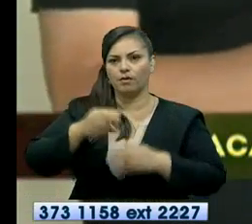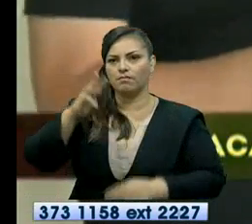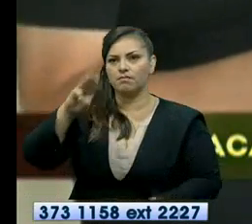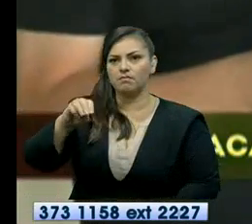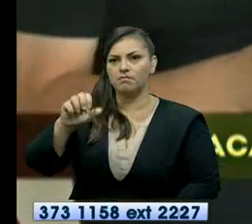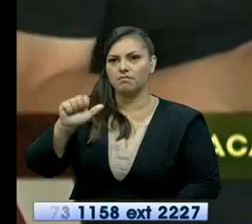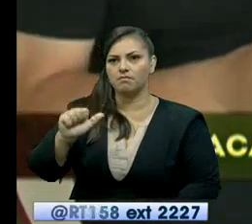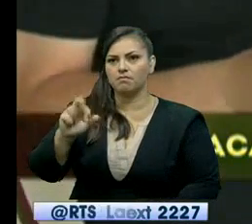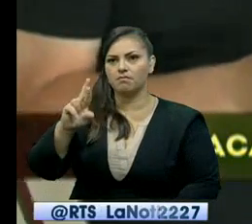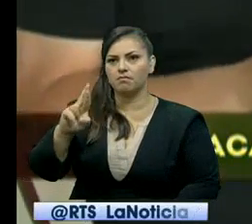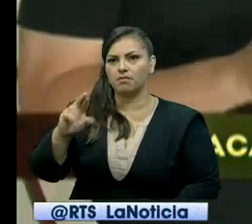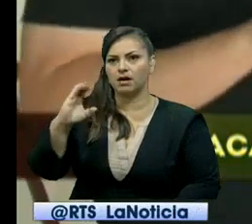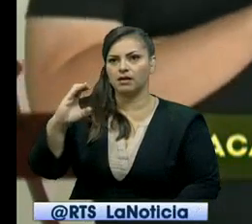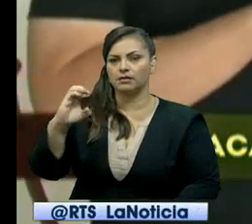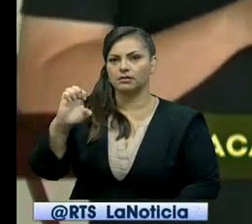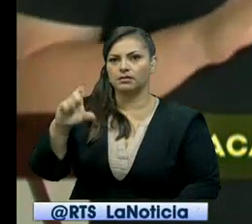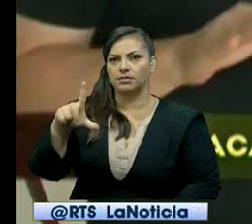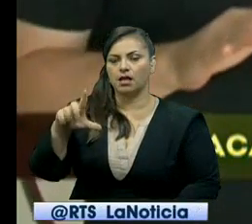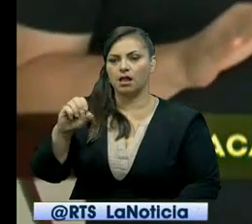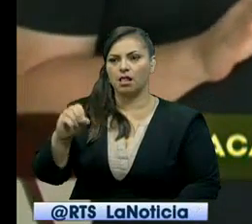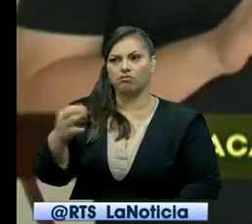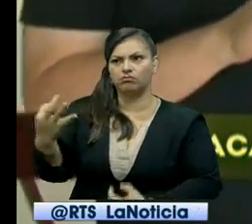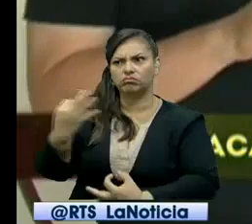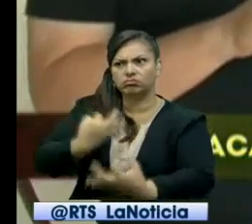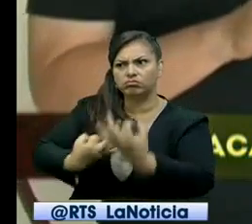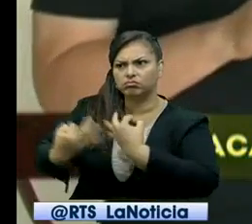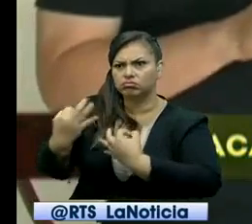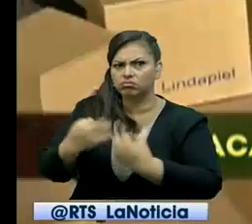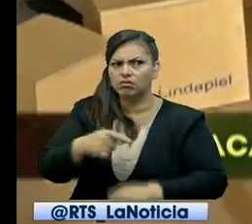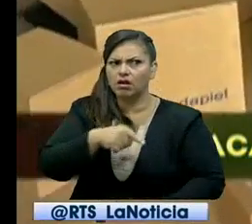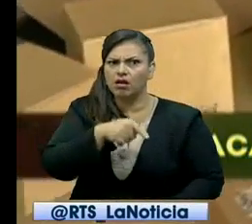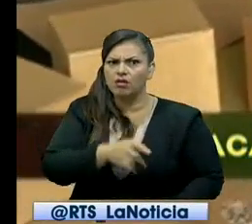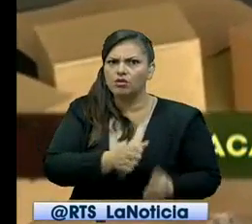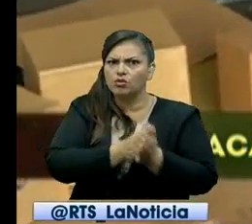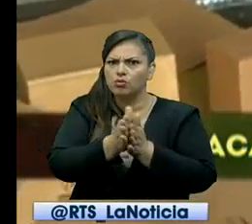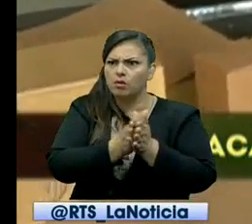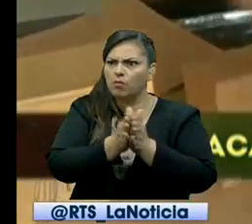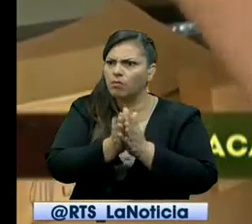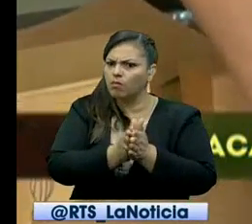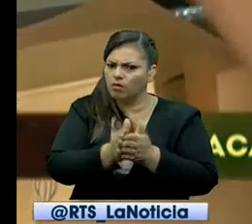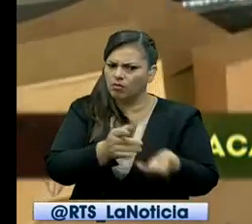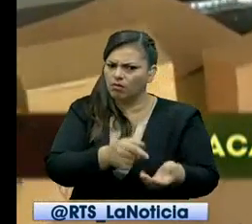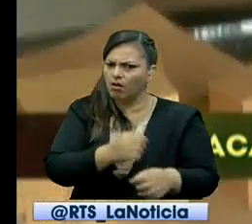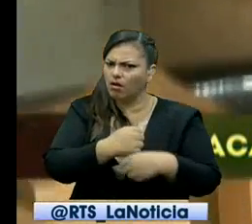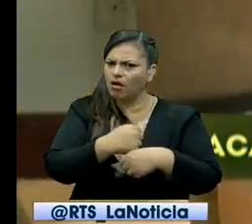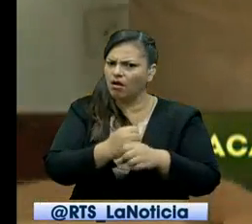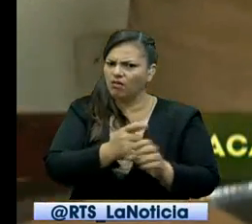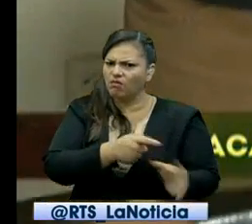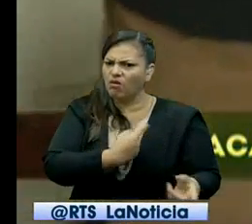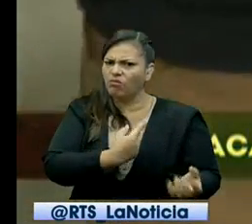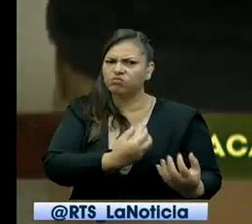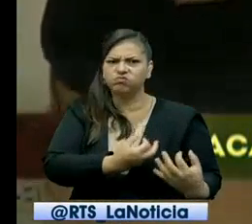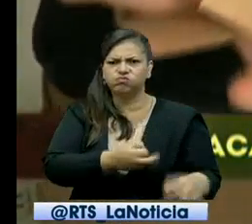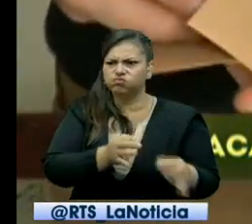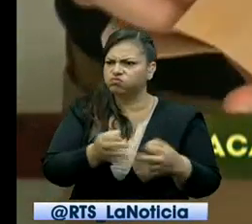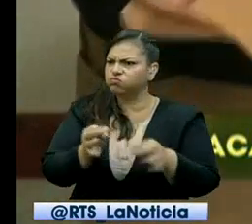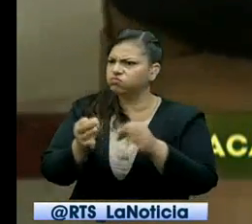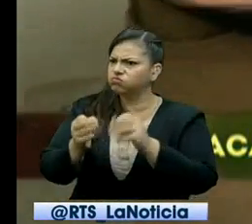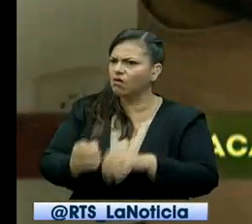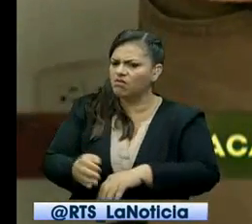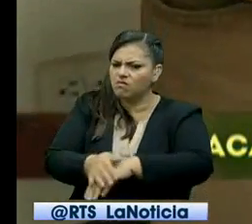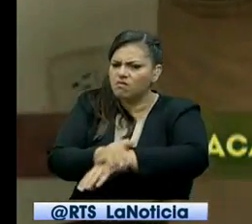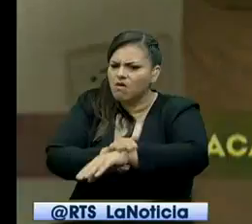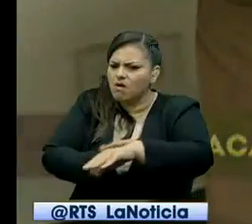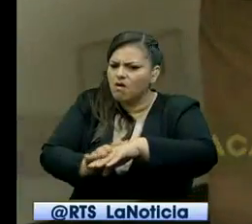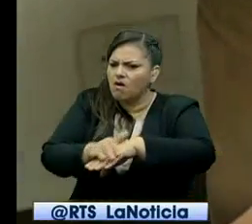explicó y enseñó otro proceso realizando cremas y empaquetado de productos cosméticos elaborados con